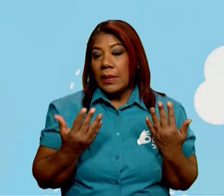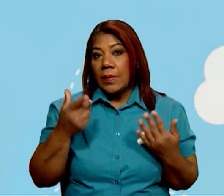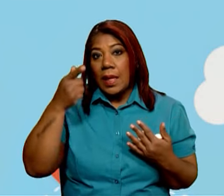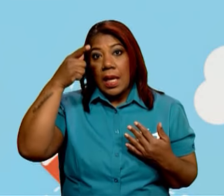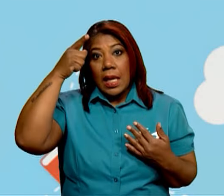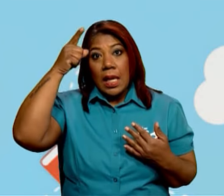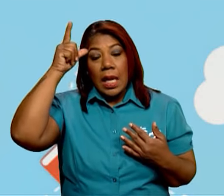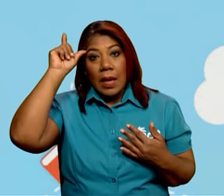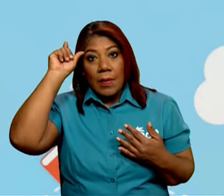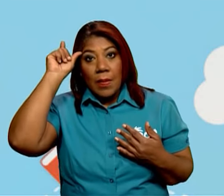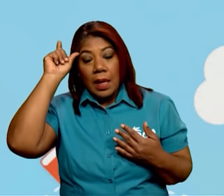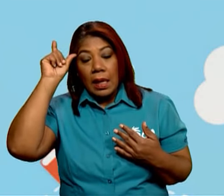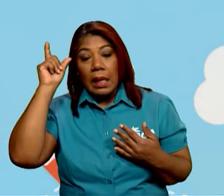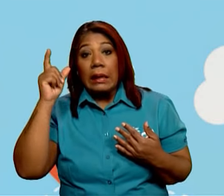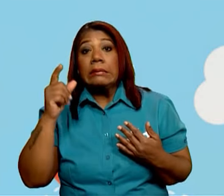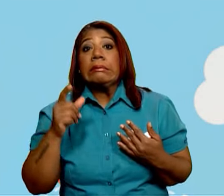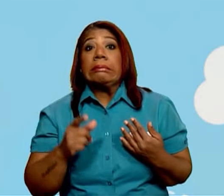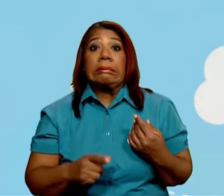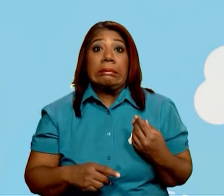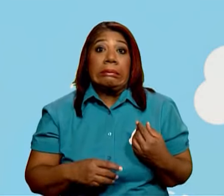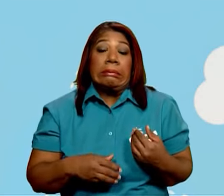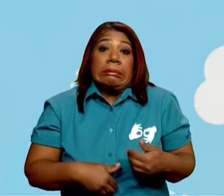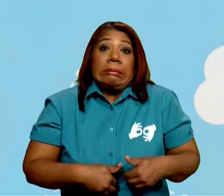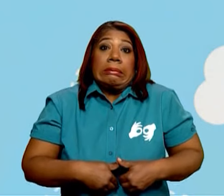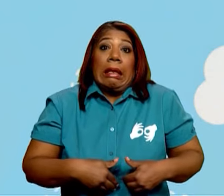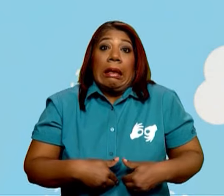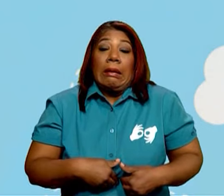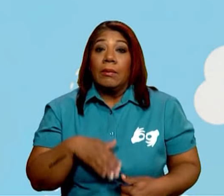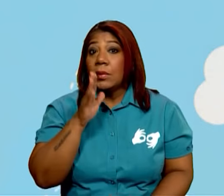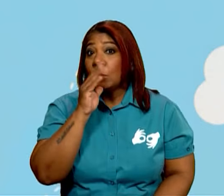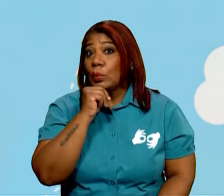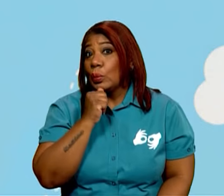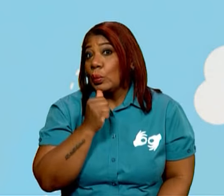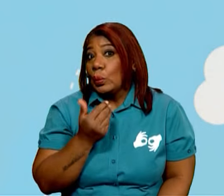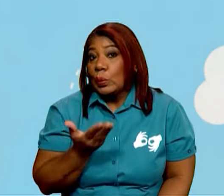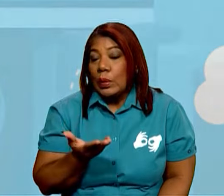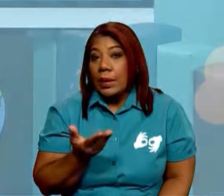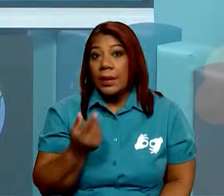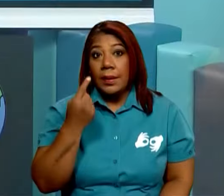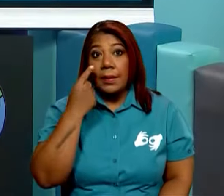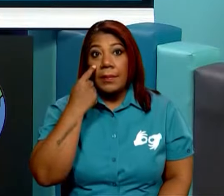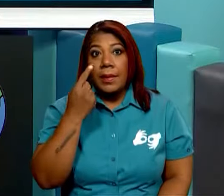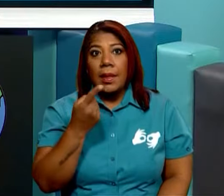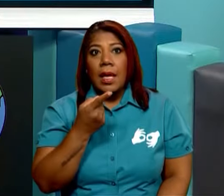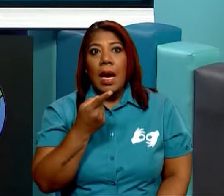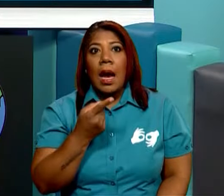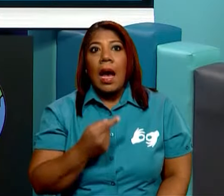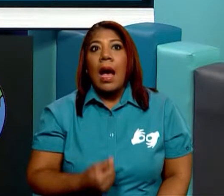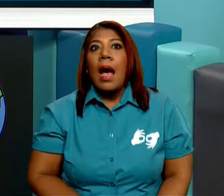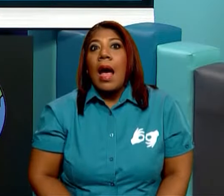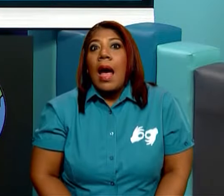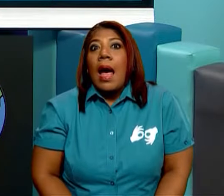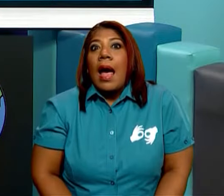de hierba seca, igual ellos comen eso. Muy bien. Ahora, mírame acá.